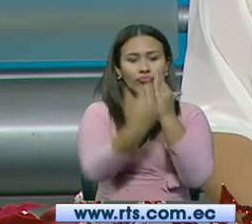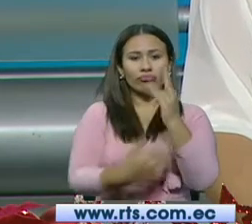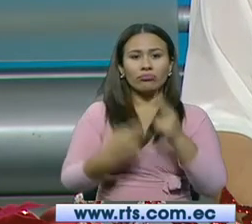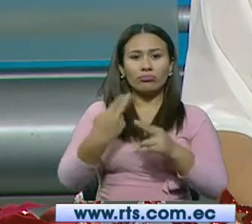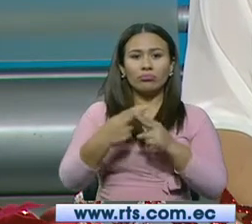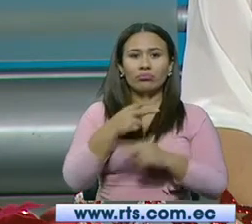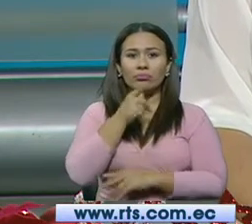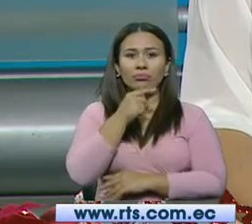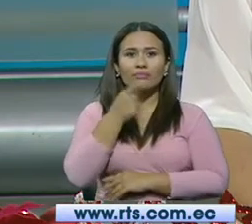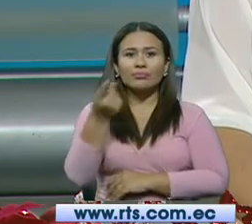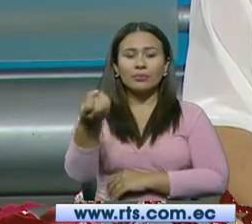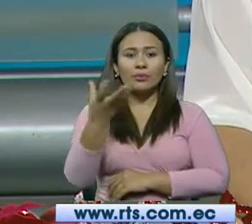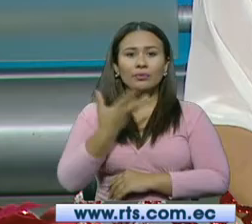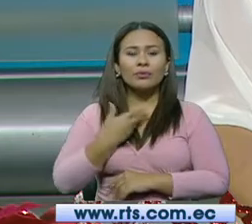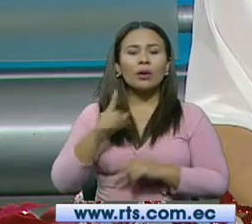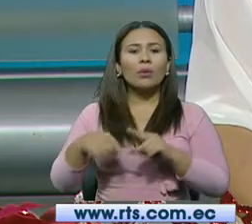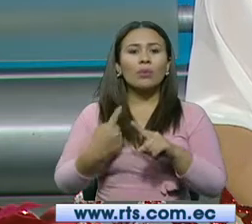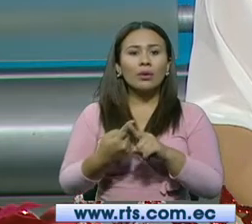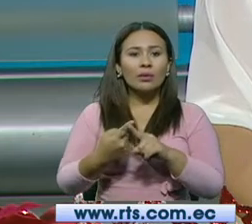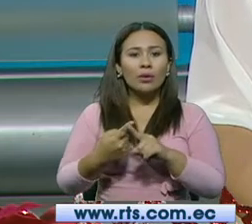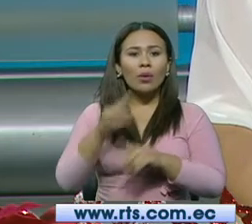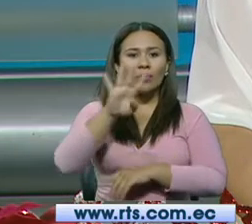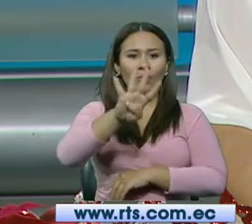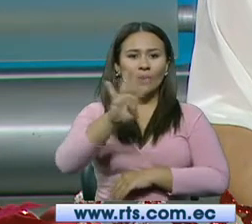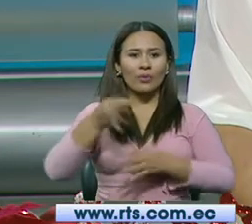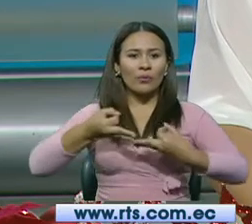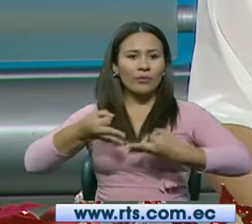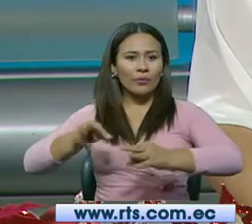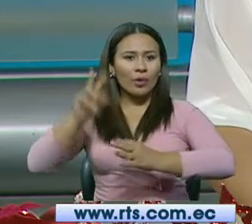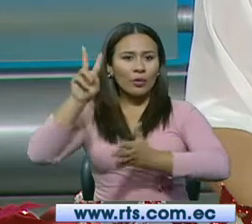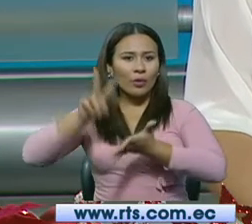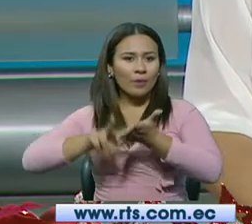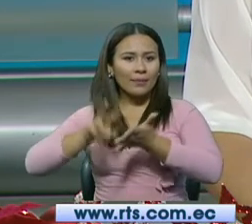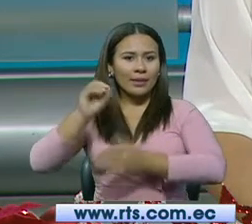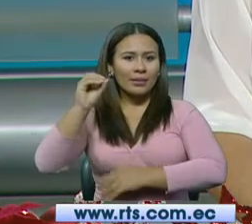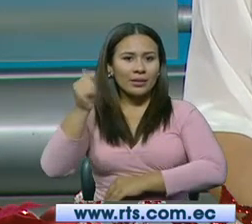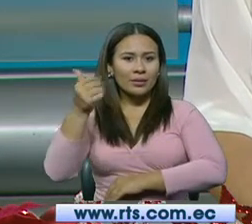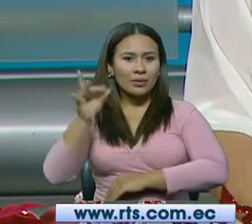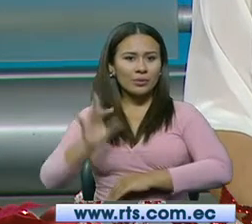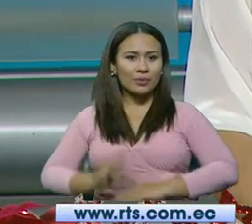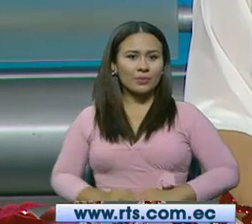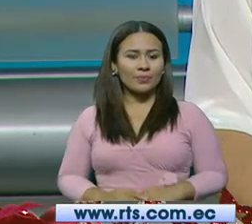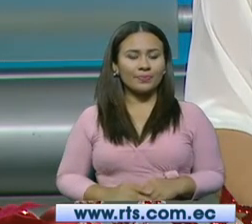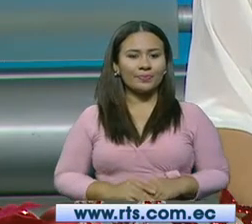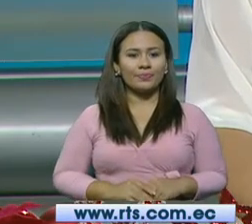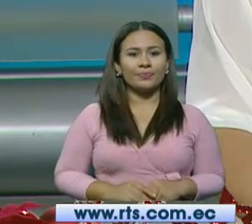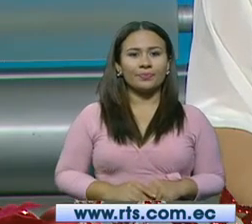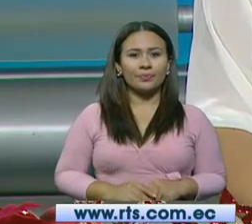y referéndum que se realizará el próximo 4 de febrero del 2018.